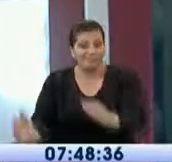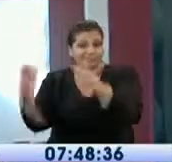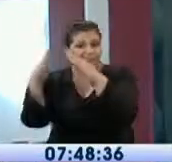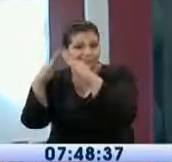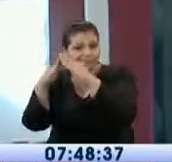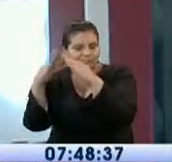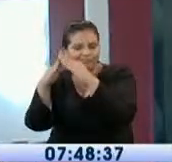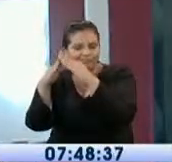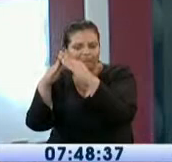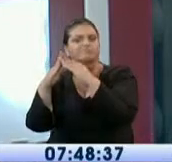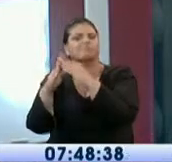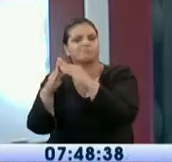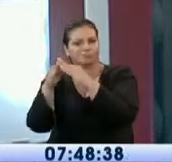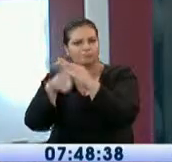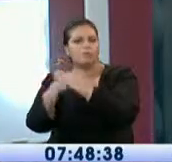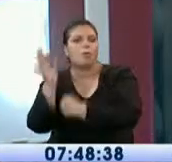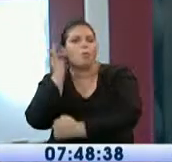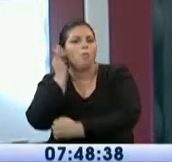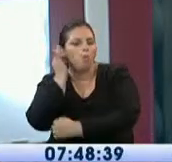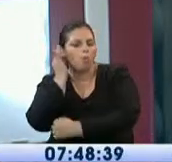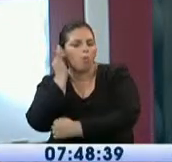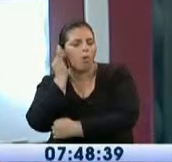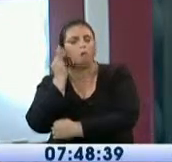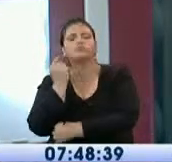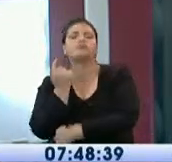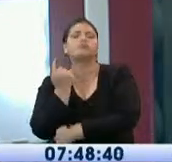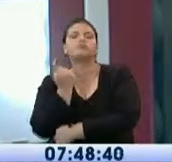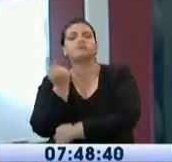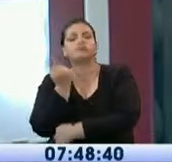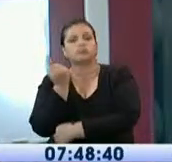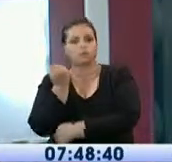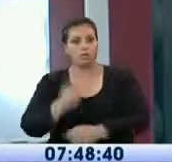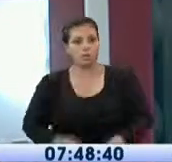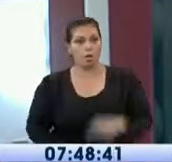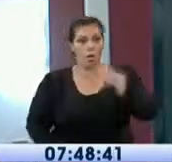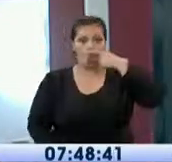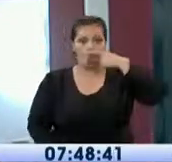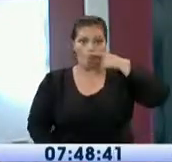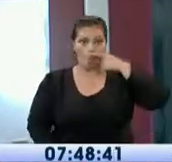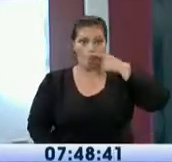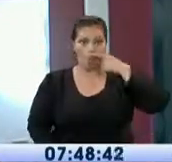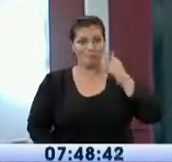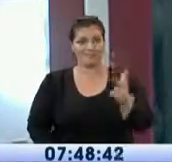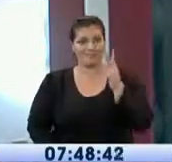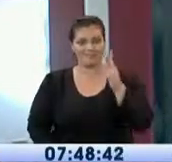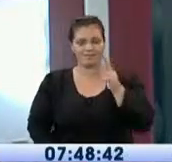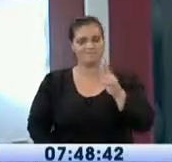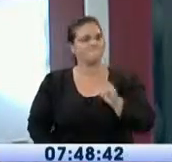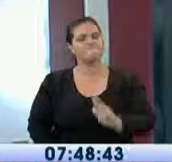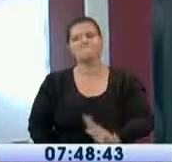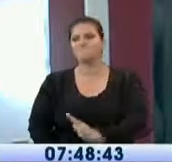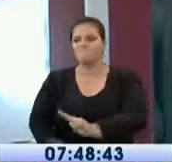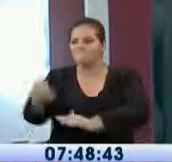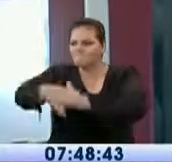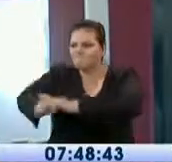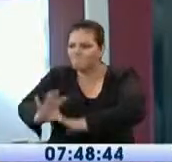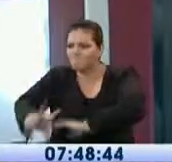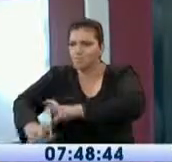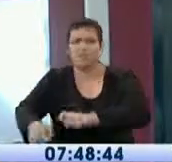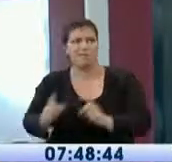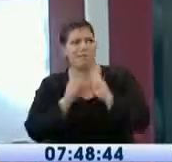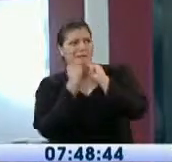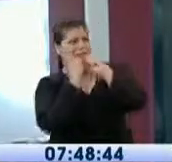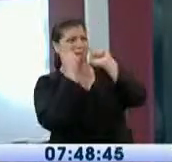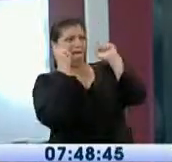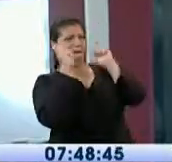que intentaron asaltar una vivienda a mano armada. Los gritos de la propietaria del inmueble alertaron a los uniformados, que actuaron